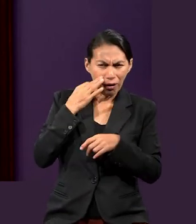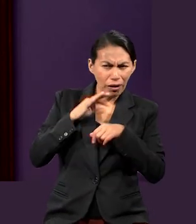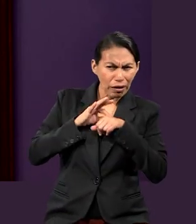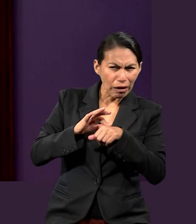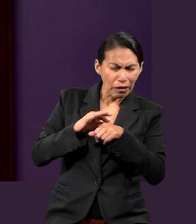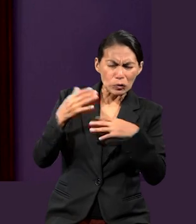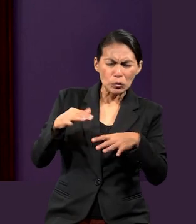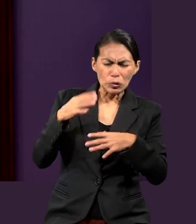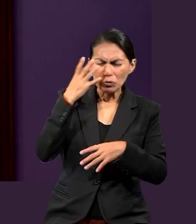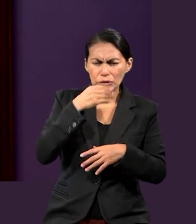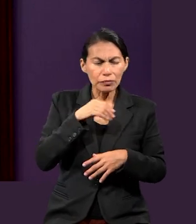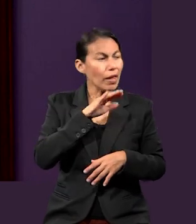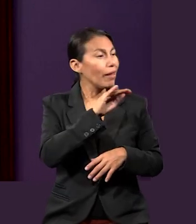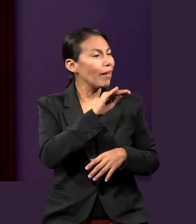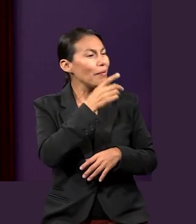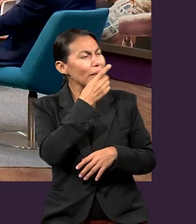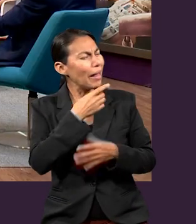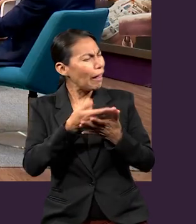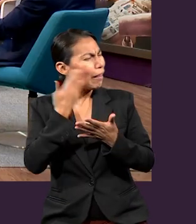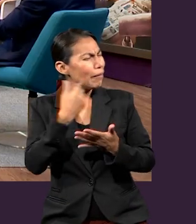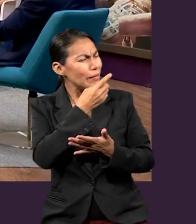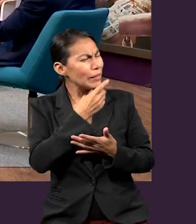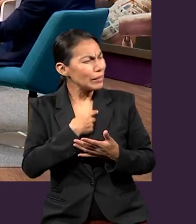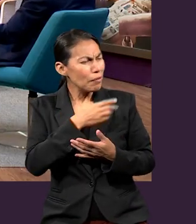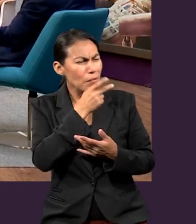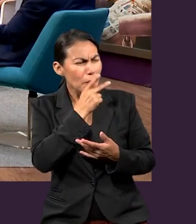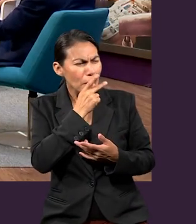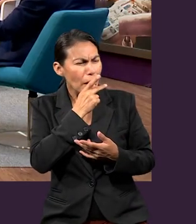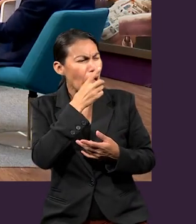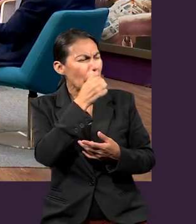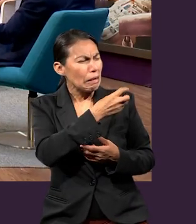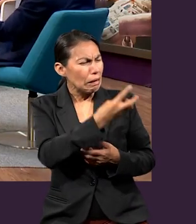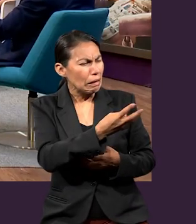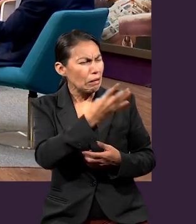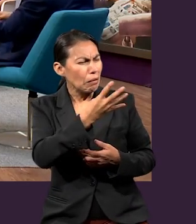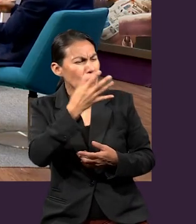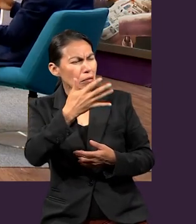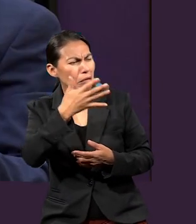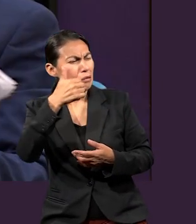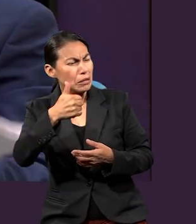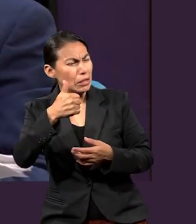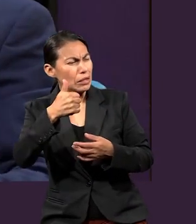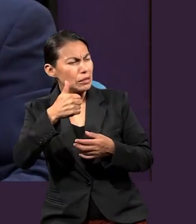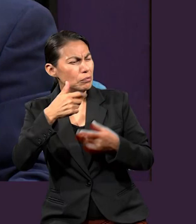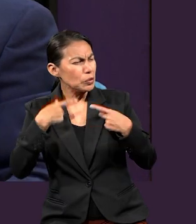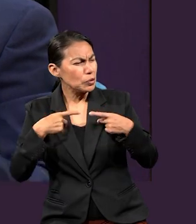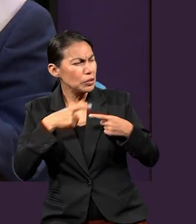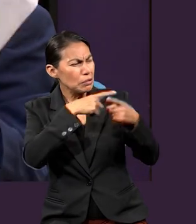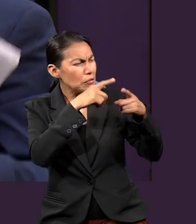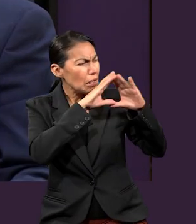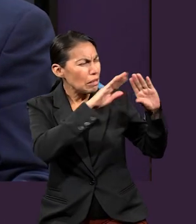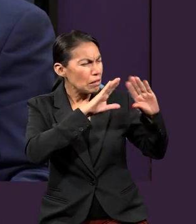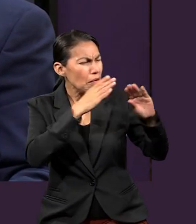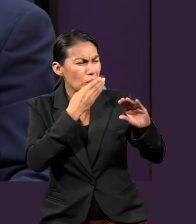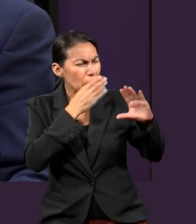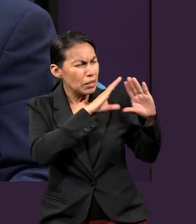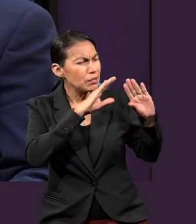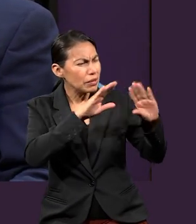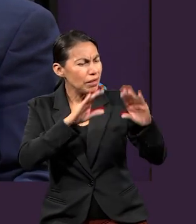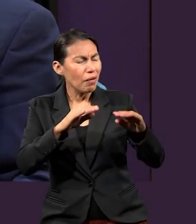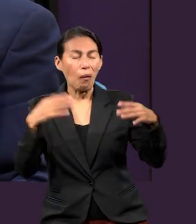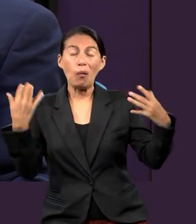grandes que han tenido sobre mi vida. Incluso me comentaste una vez que tu papá daba 3, 4, 5, 6 estudios bíblicos al día.